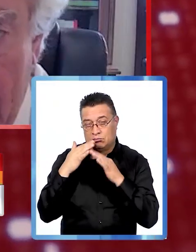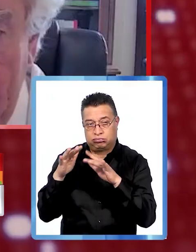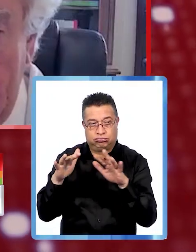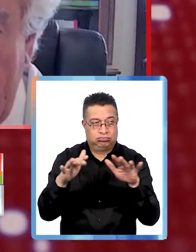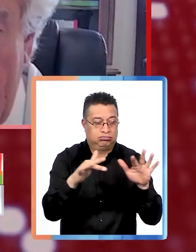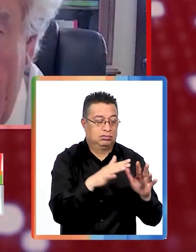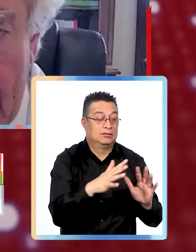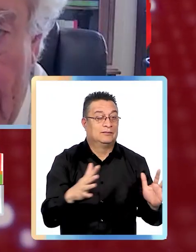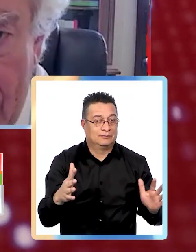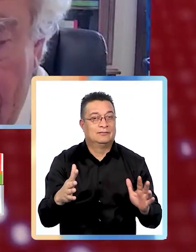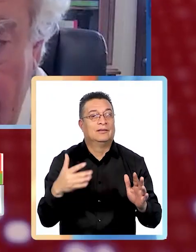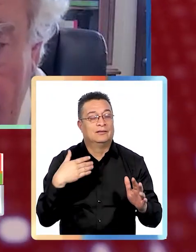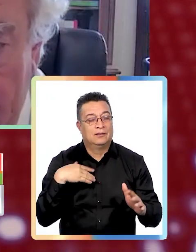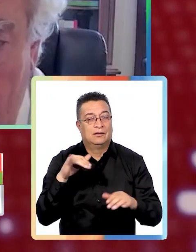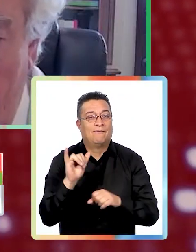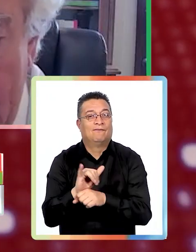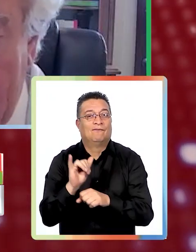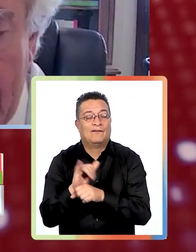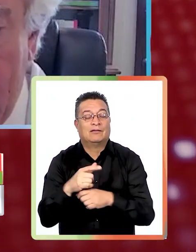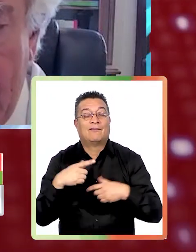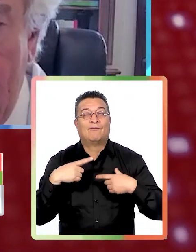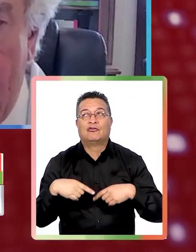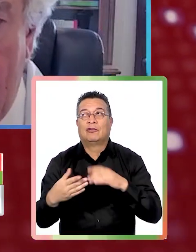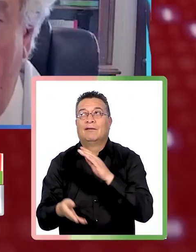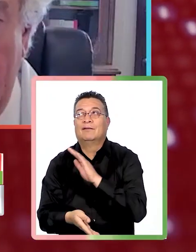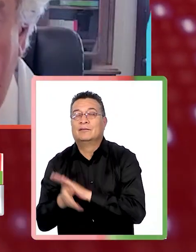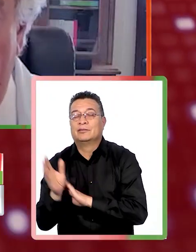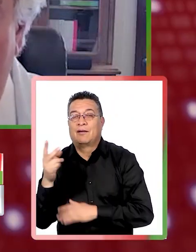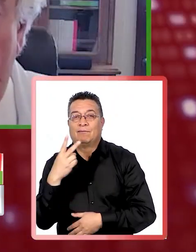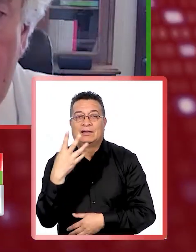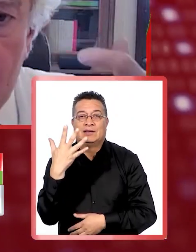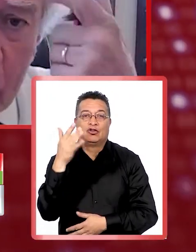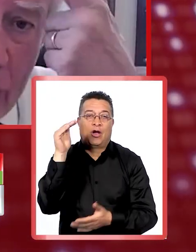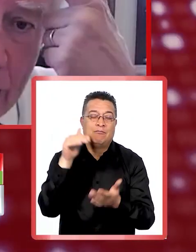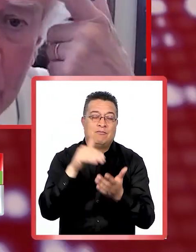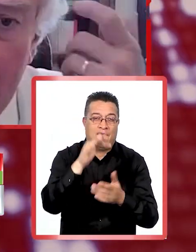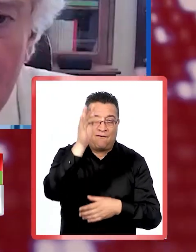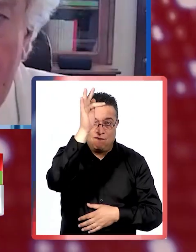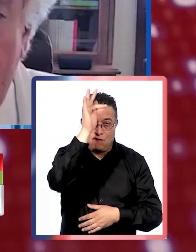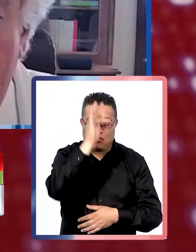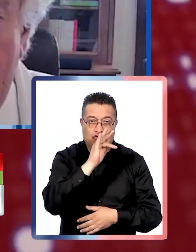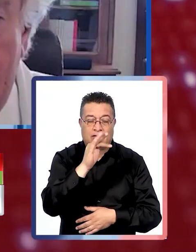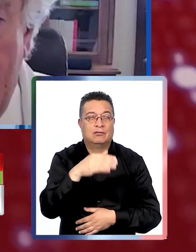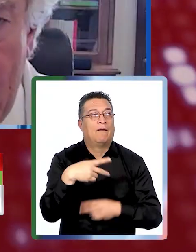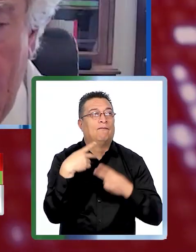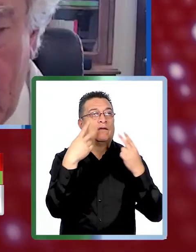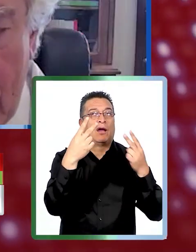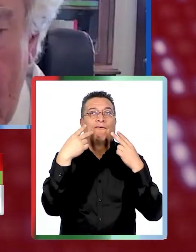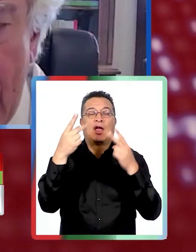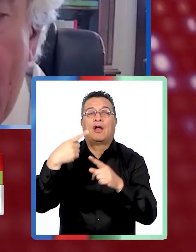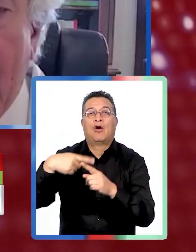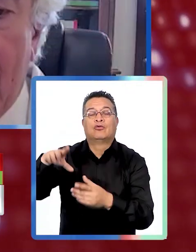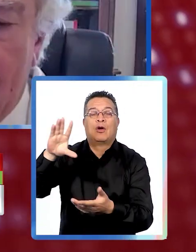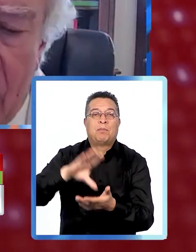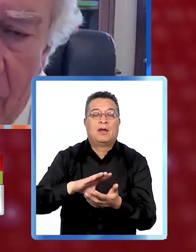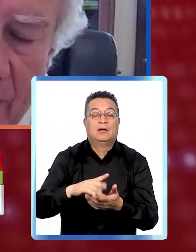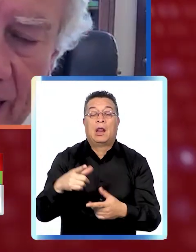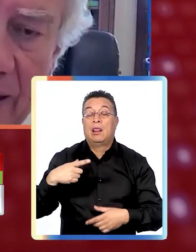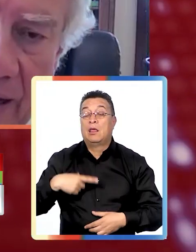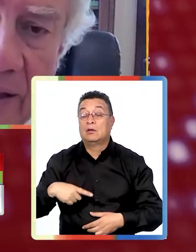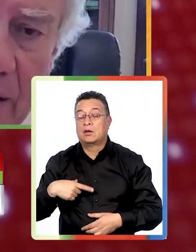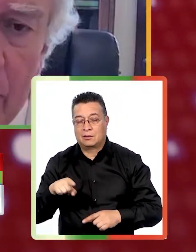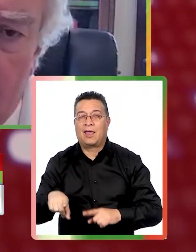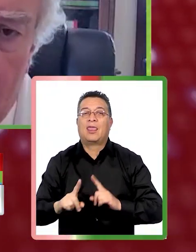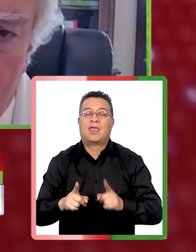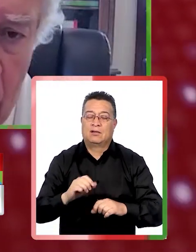en boga y de las licencias fraudulentas y de los 25.000 funcionarios que viajaron. Entonces hay que tratar de